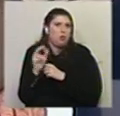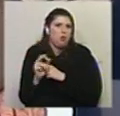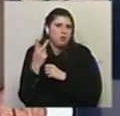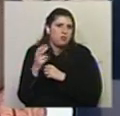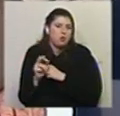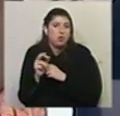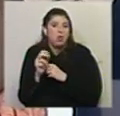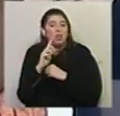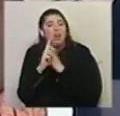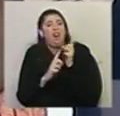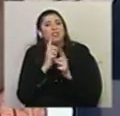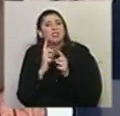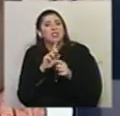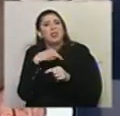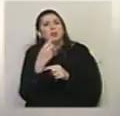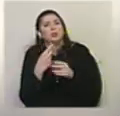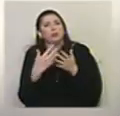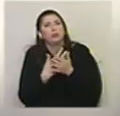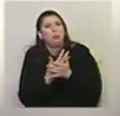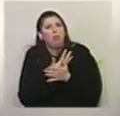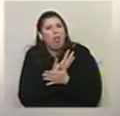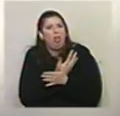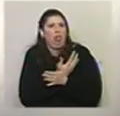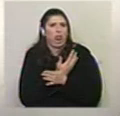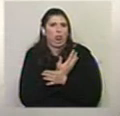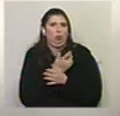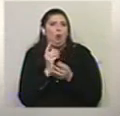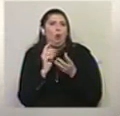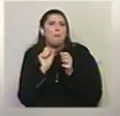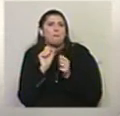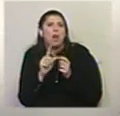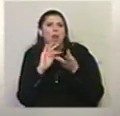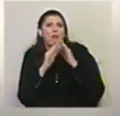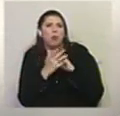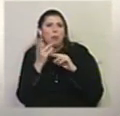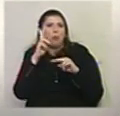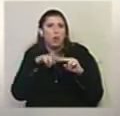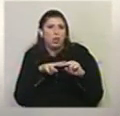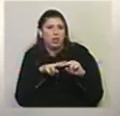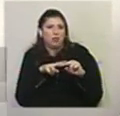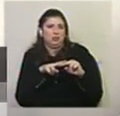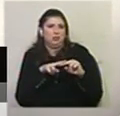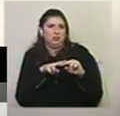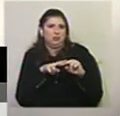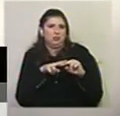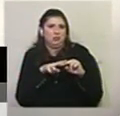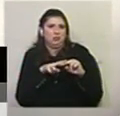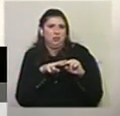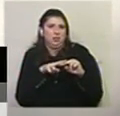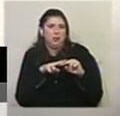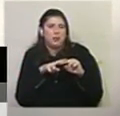veces sufrimiento, provocando una mala forma más que de morir, y restando a lo que puede